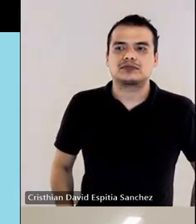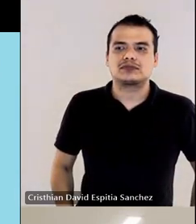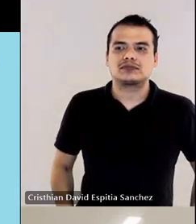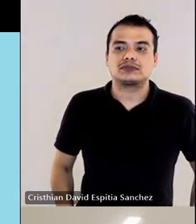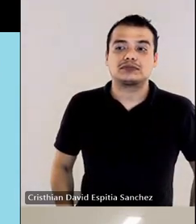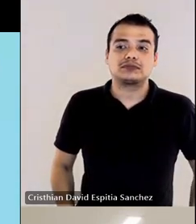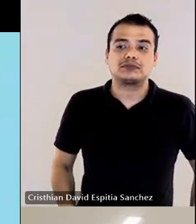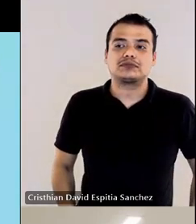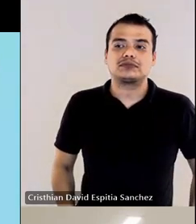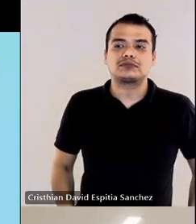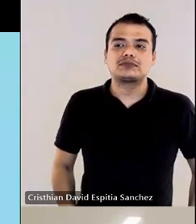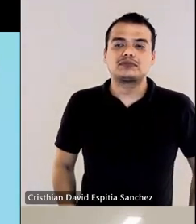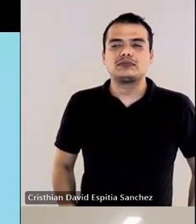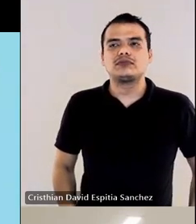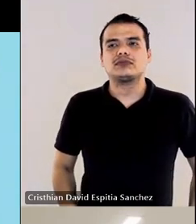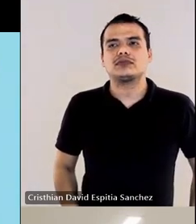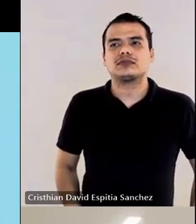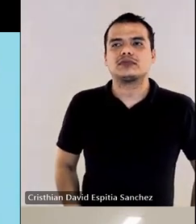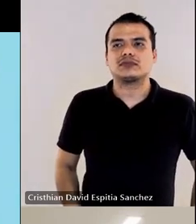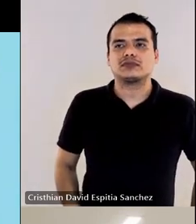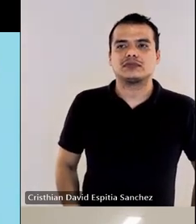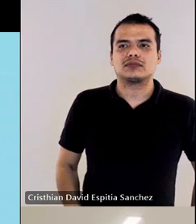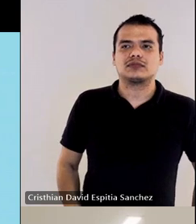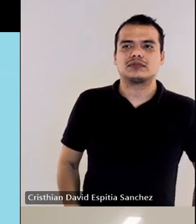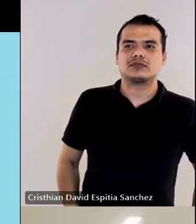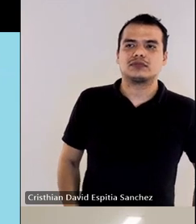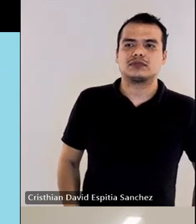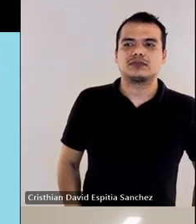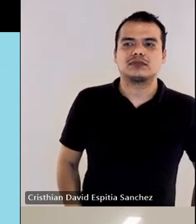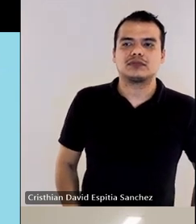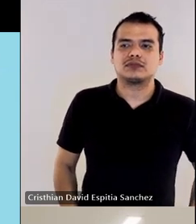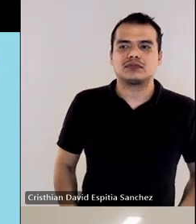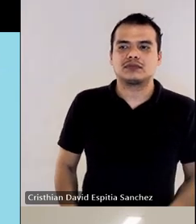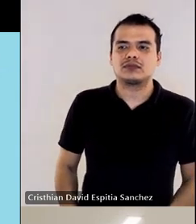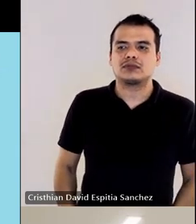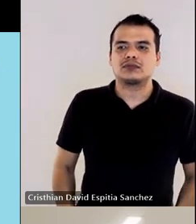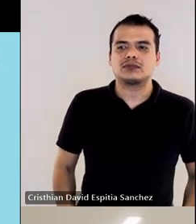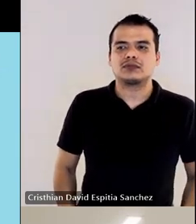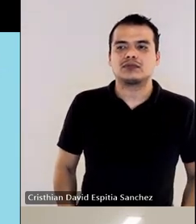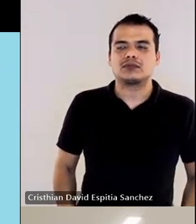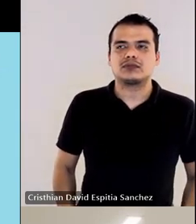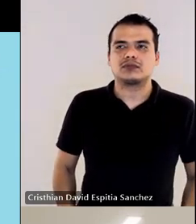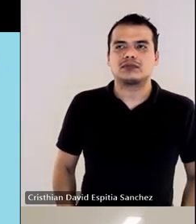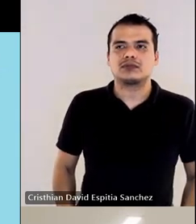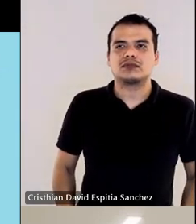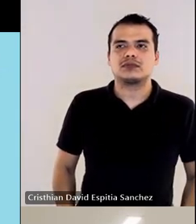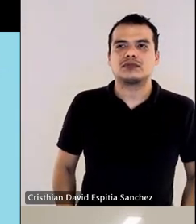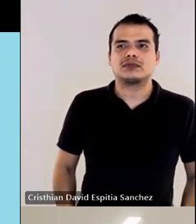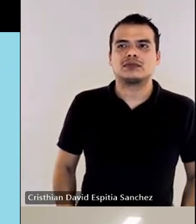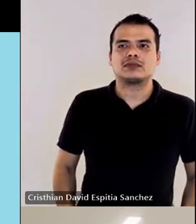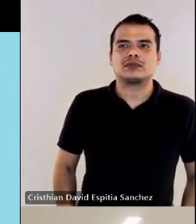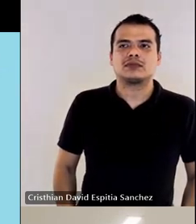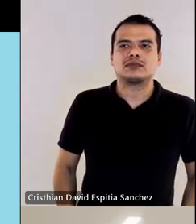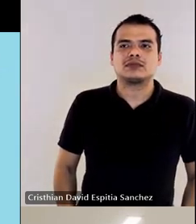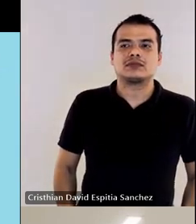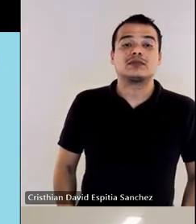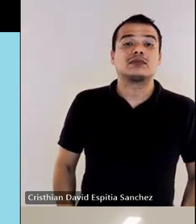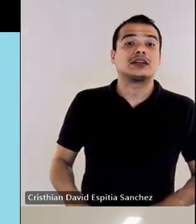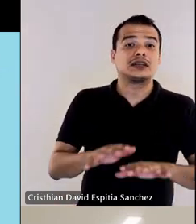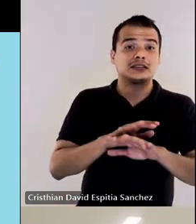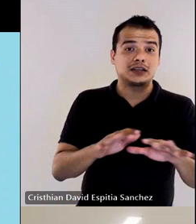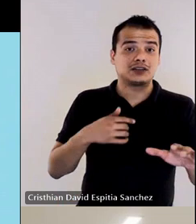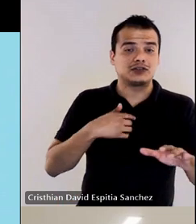persona, llegaría a reemplazar al que está reanimando. Y posteriormente, cada 2